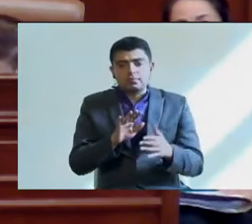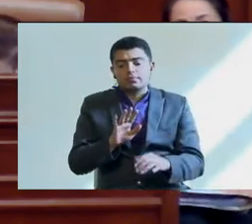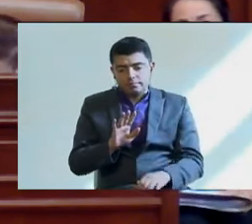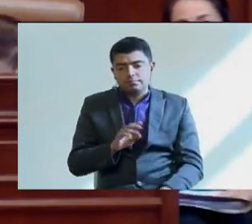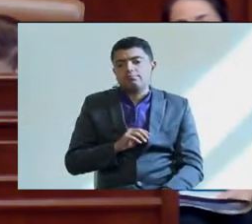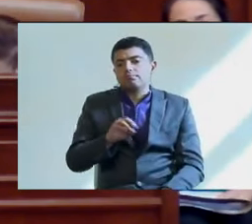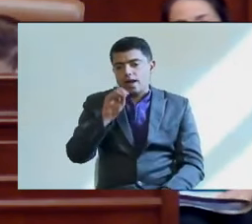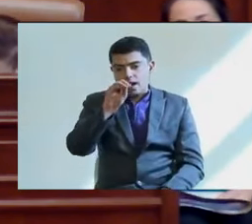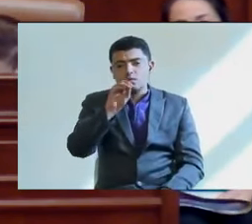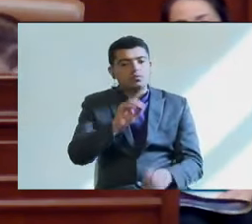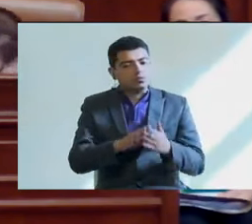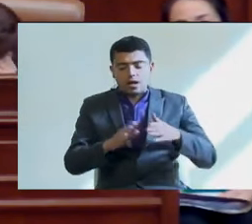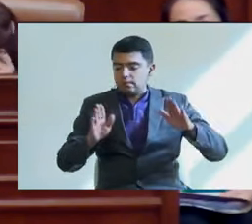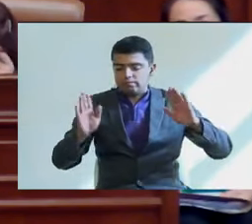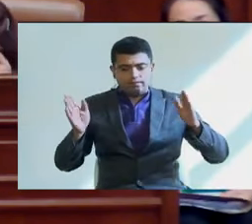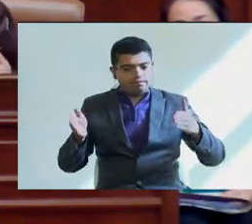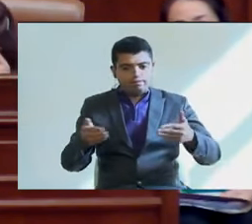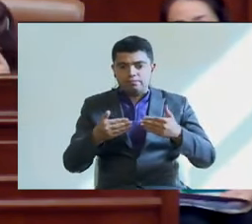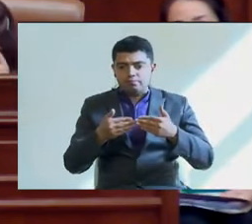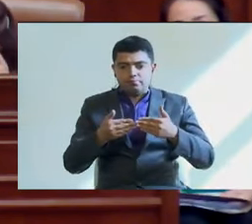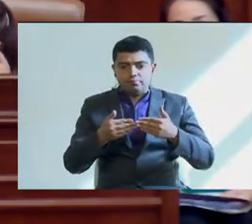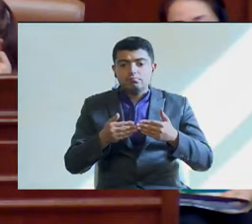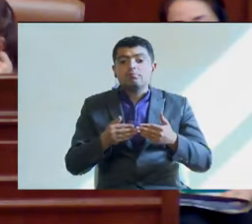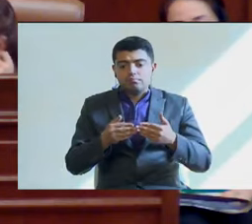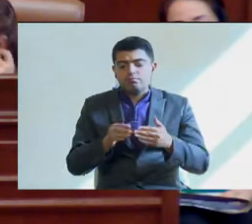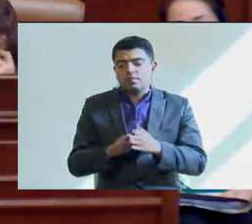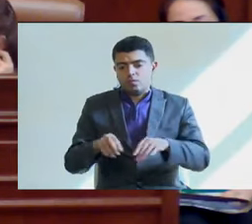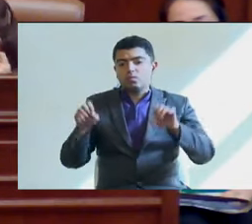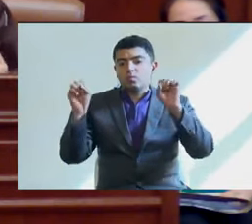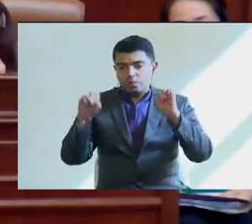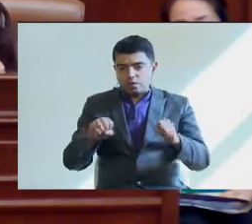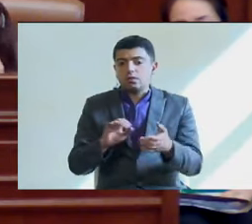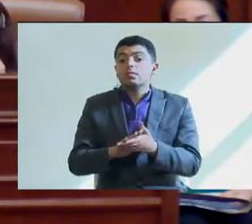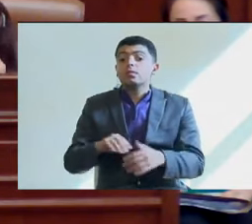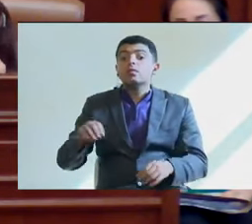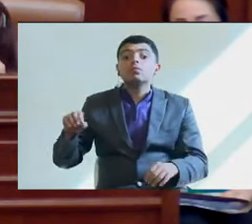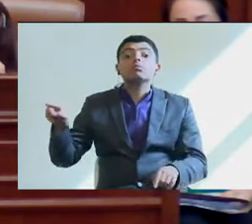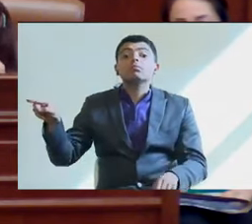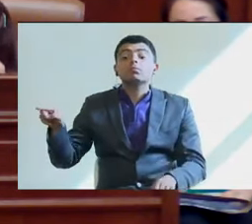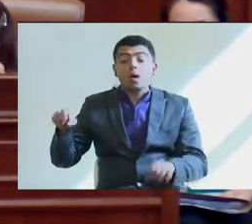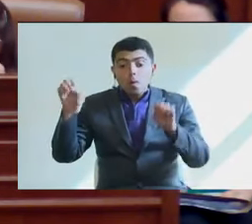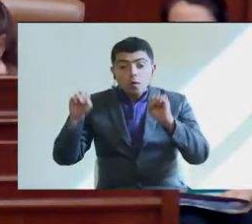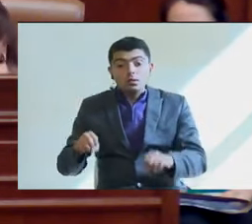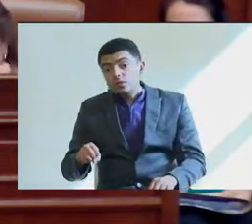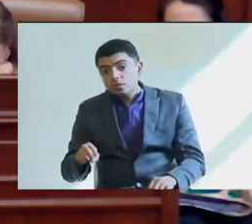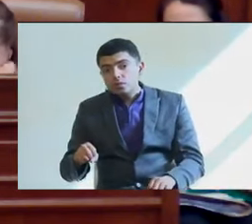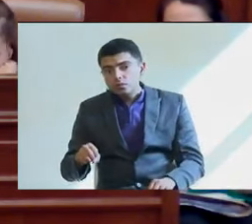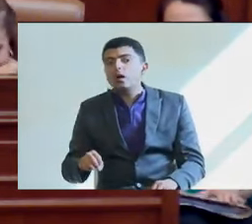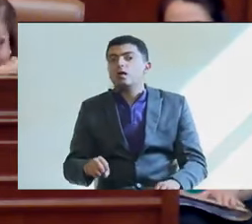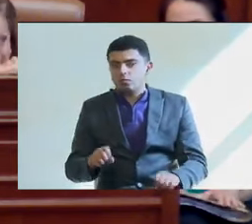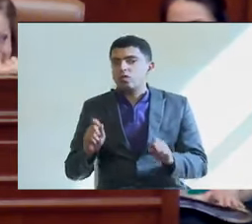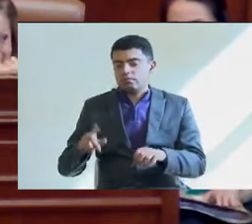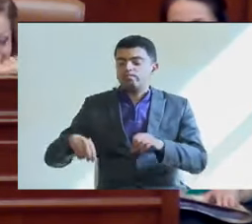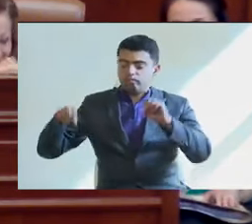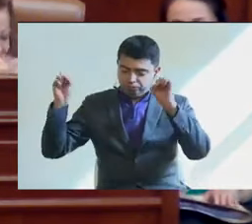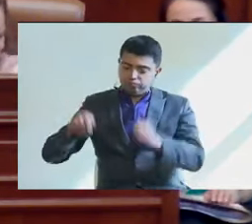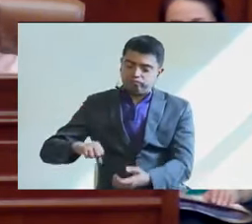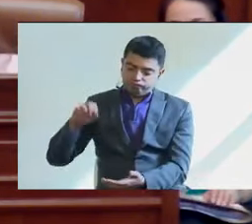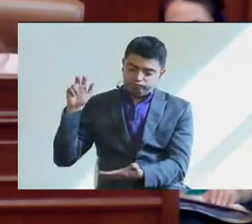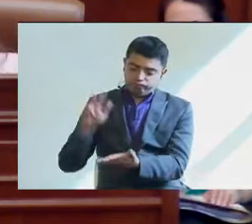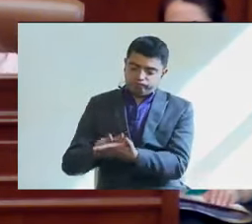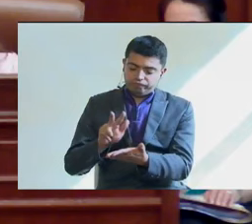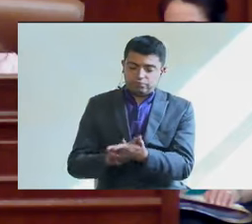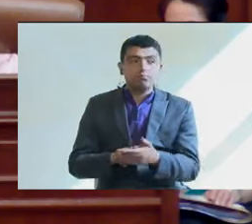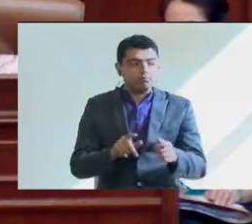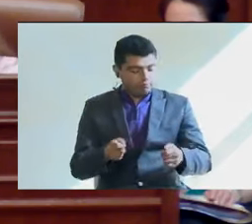cerrarse queda cerrado a prueba la plenaria de la cámara as sido aprobado articulado señor